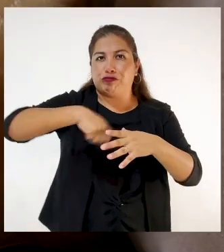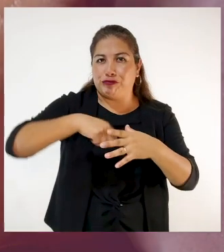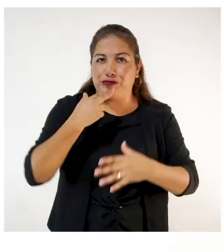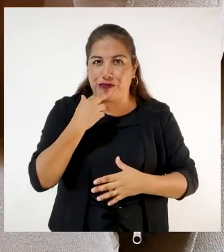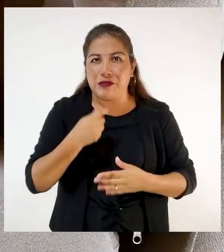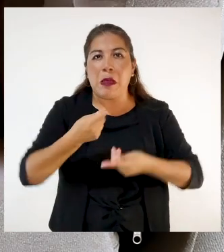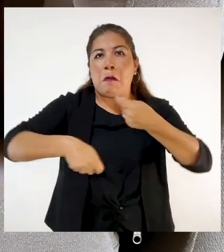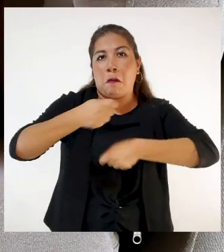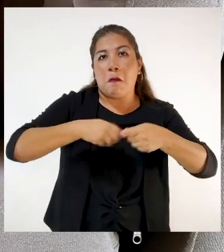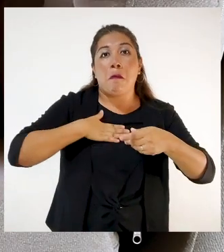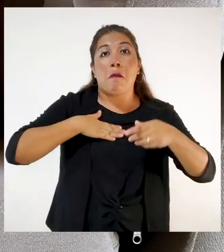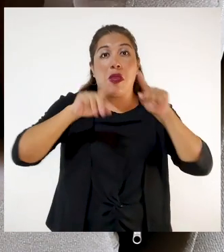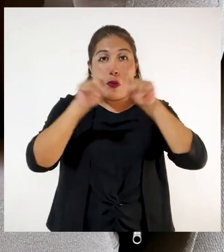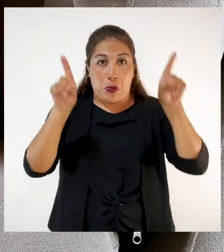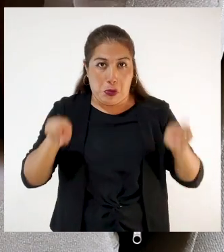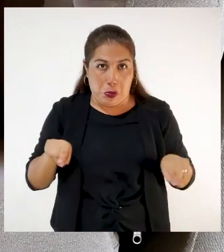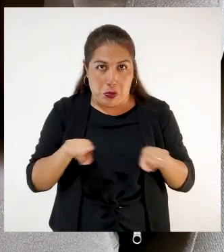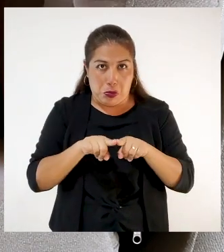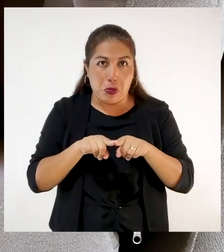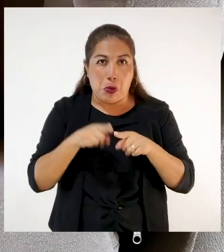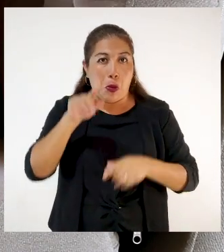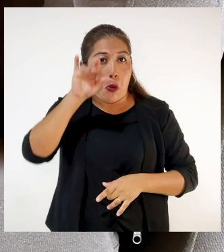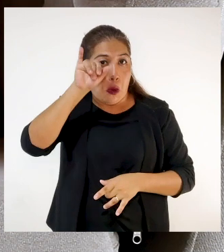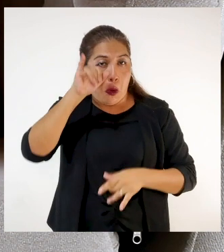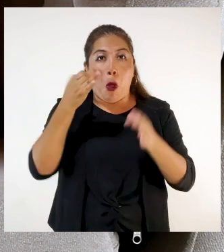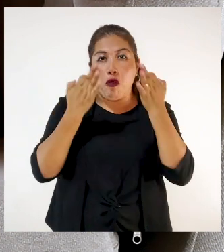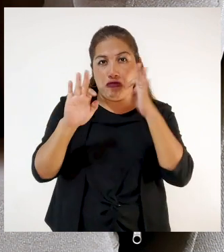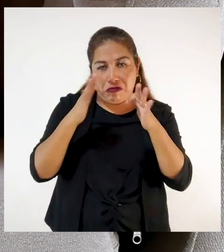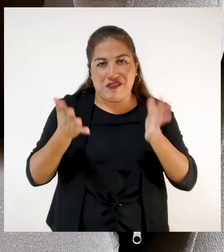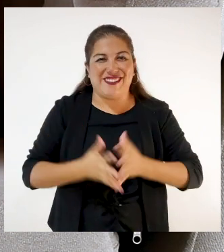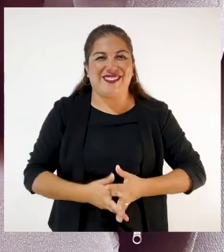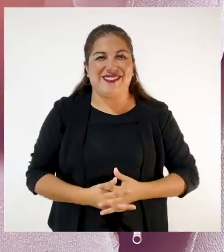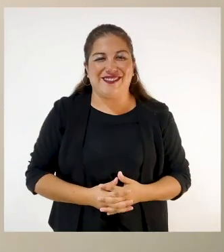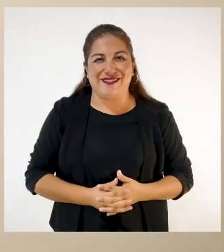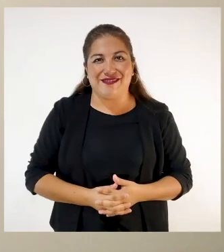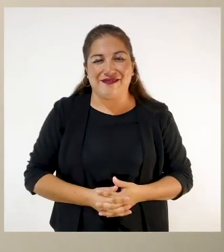posería. Yo vendo mis cuadros por Instagram o por Facebook.